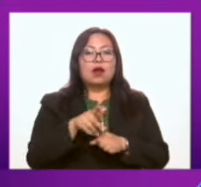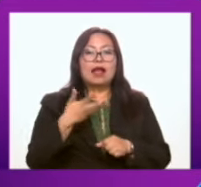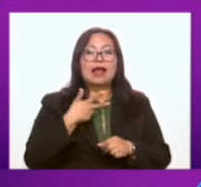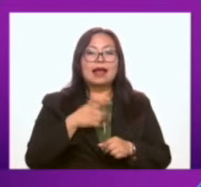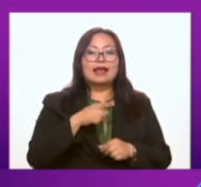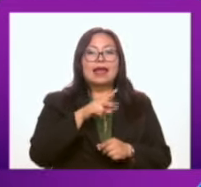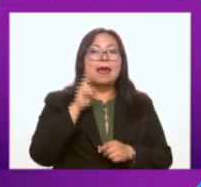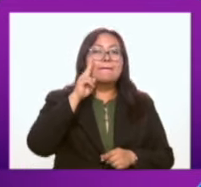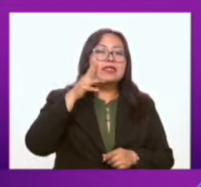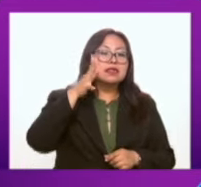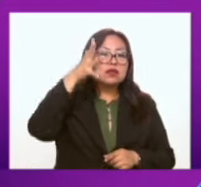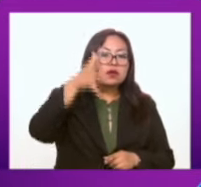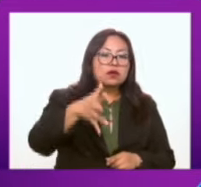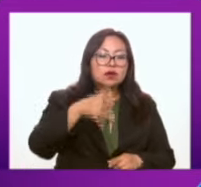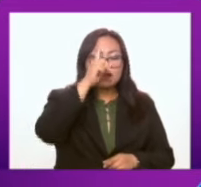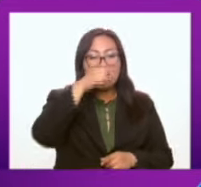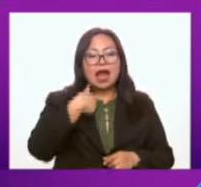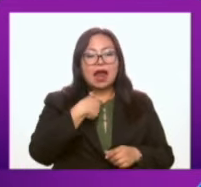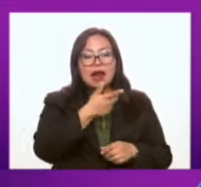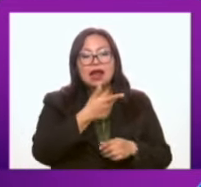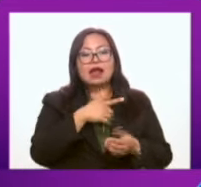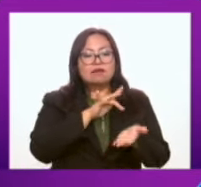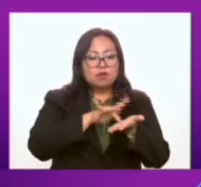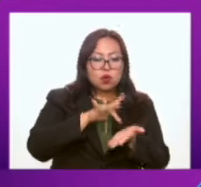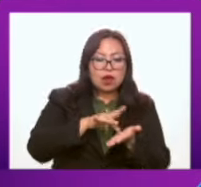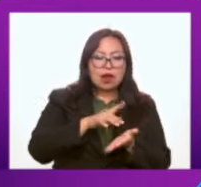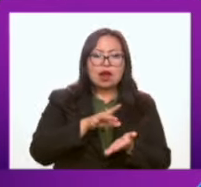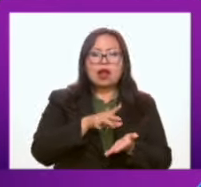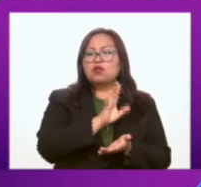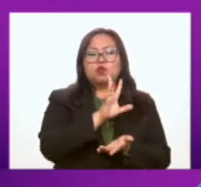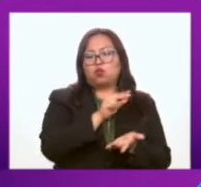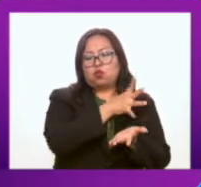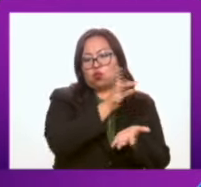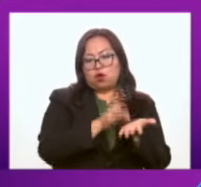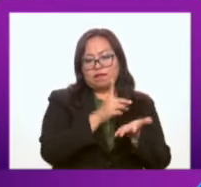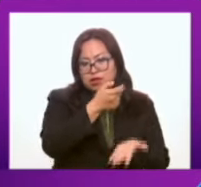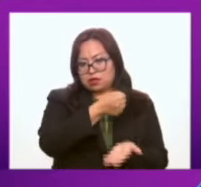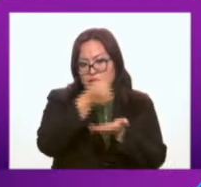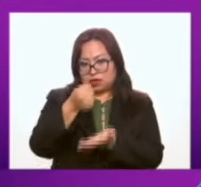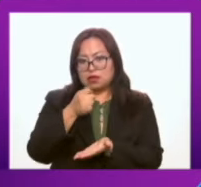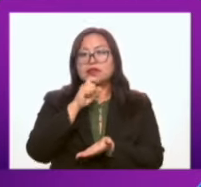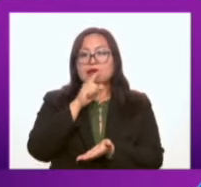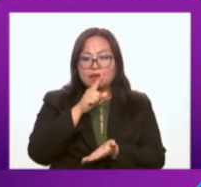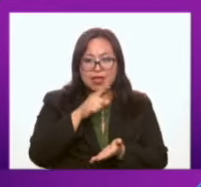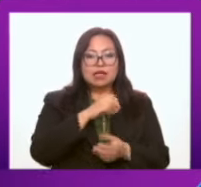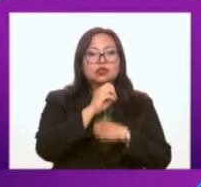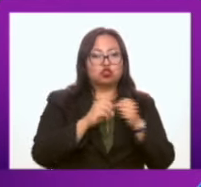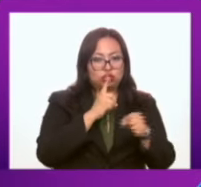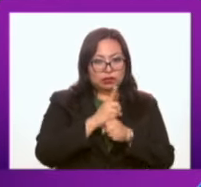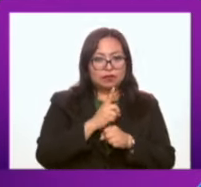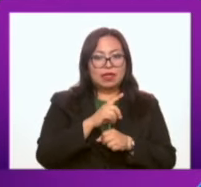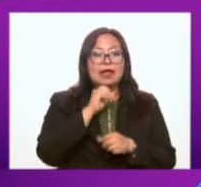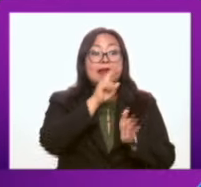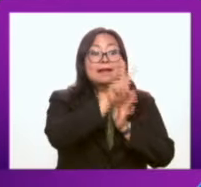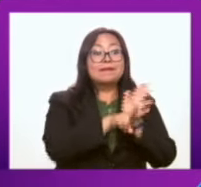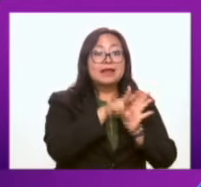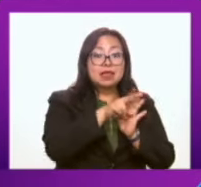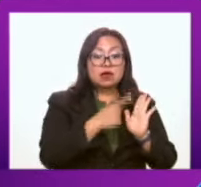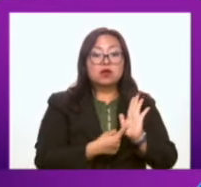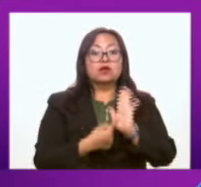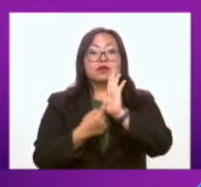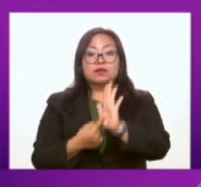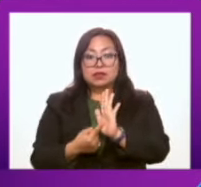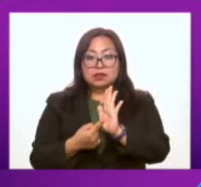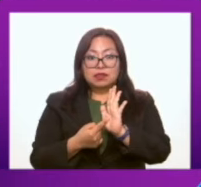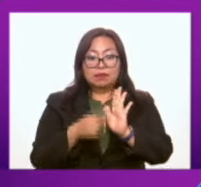amplio y compartido, no solo el económico, sino el social. 2. El video sobre el proyecto que se presentó